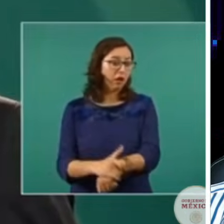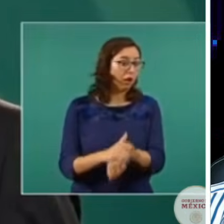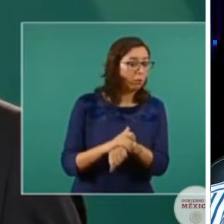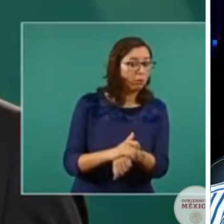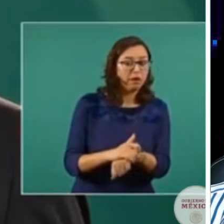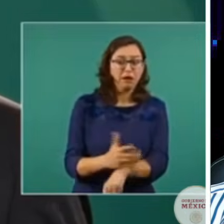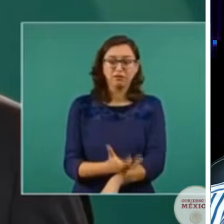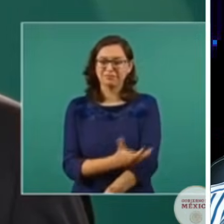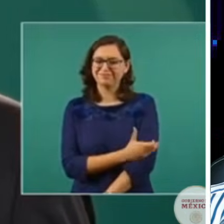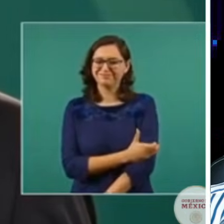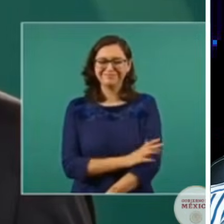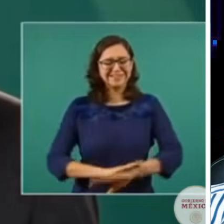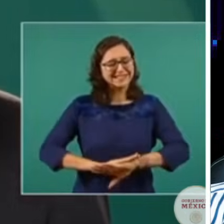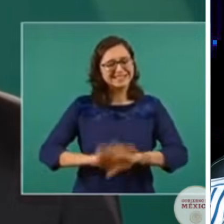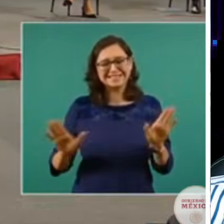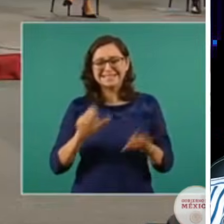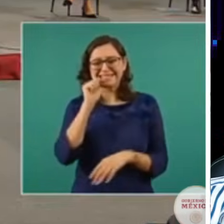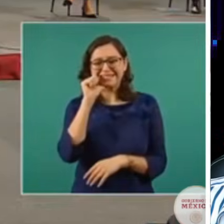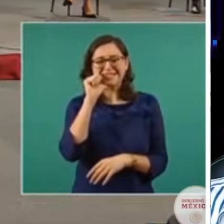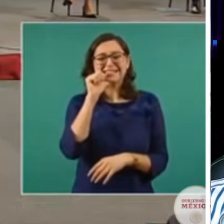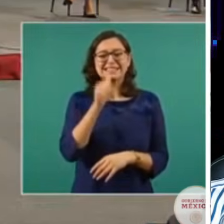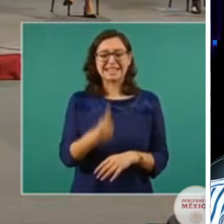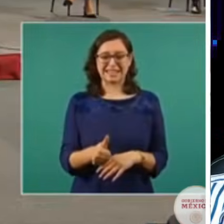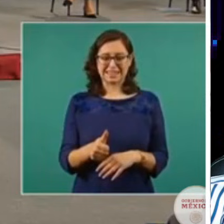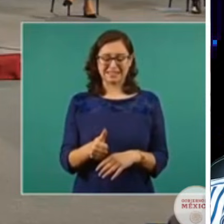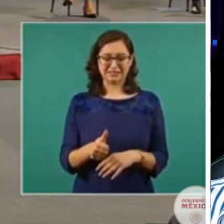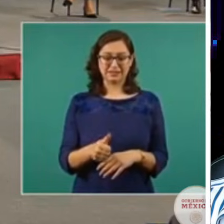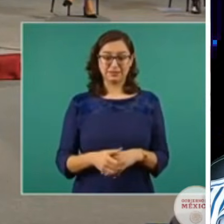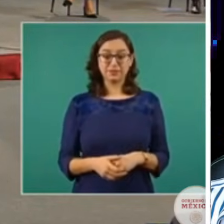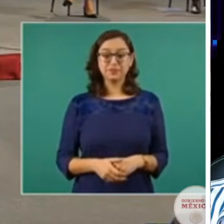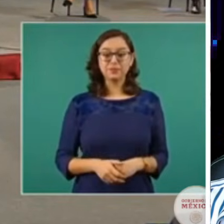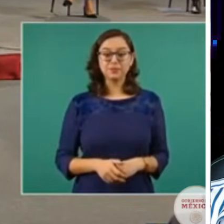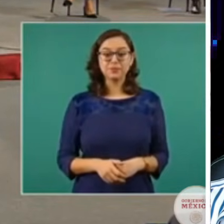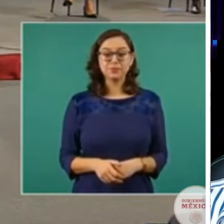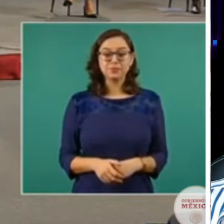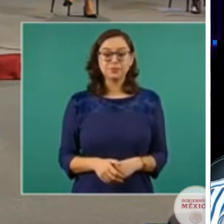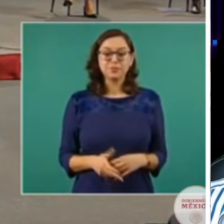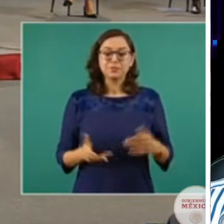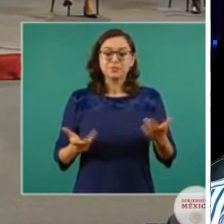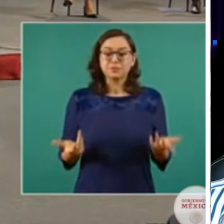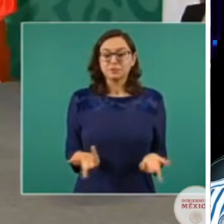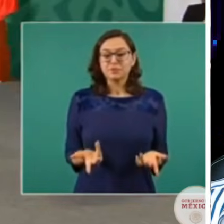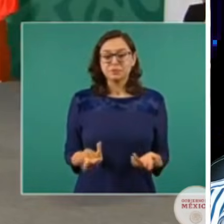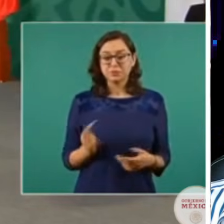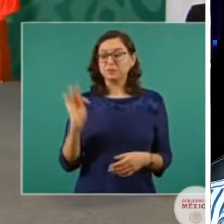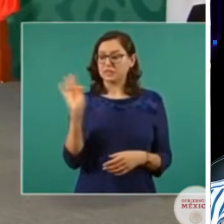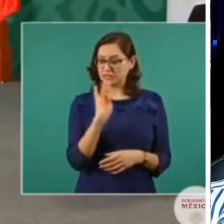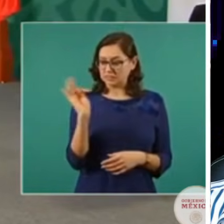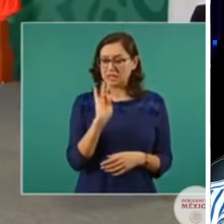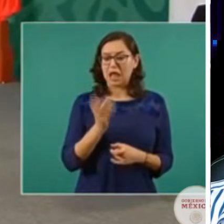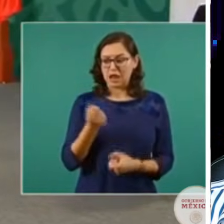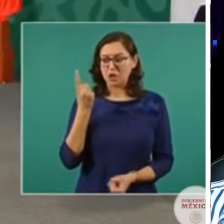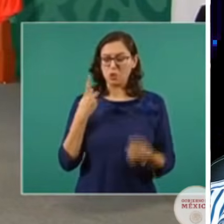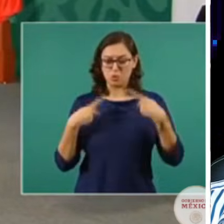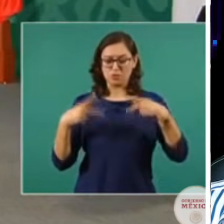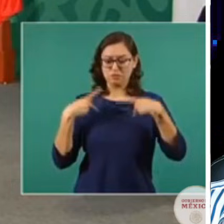esté enterado de lo que está haciendo el presidente. Y para que no sea manipulado por estos chayoteros que hoy,